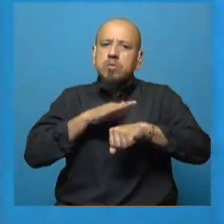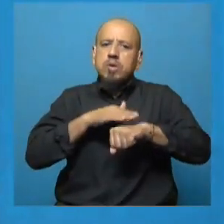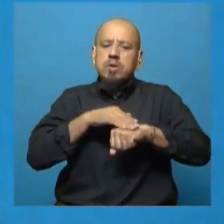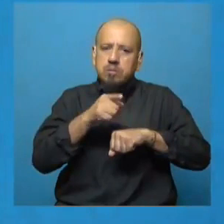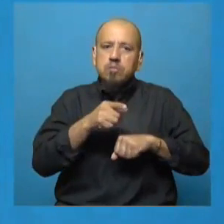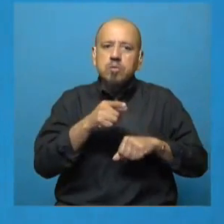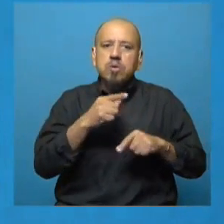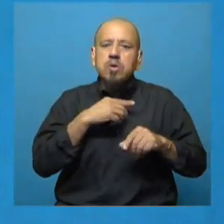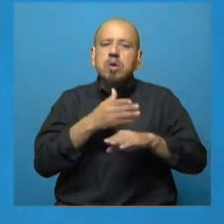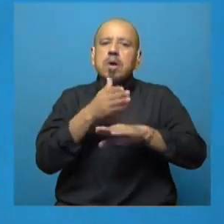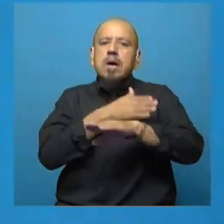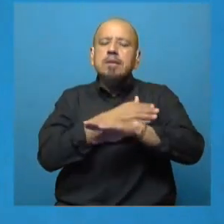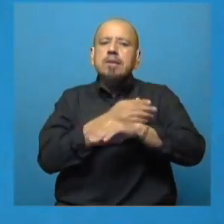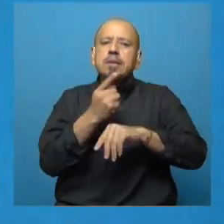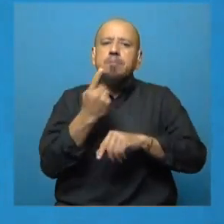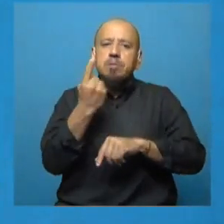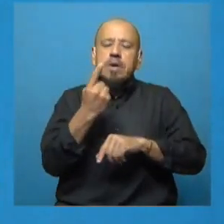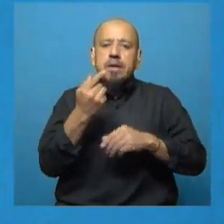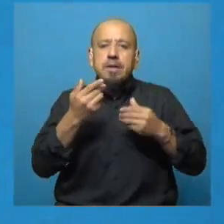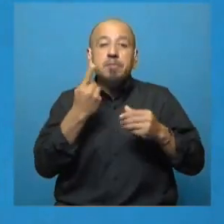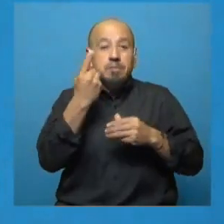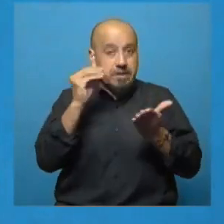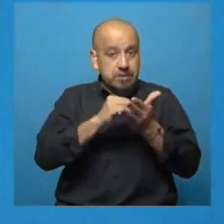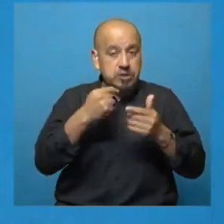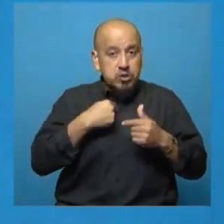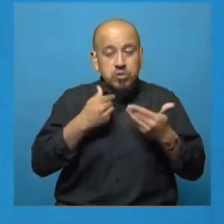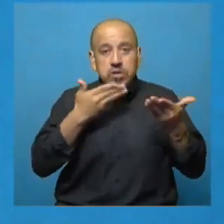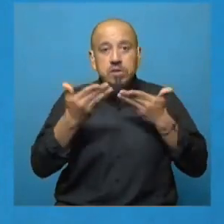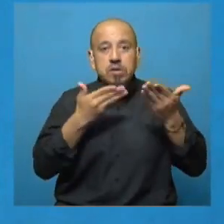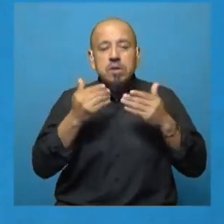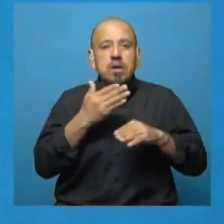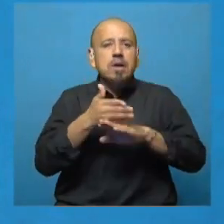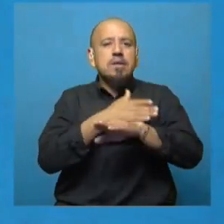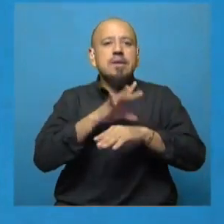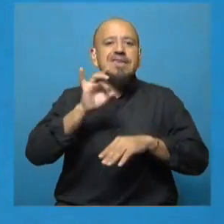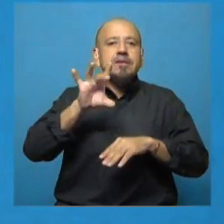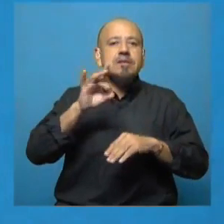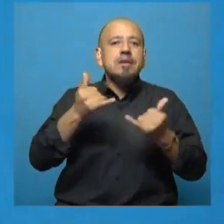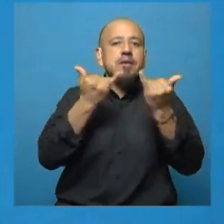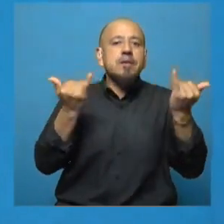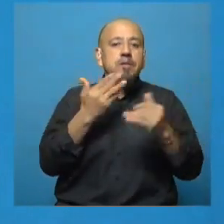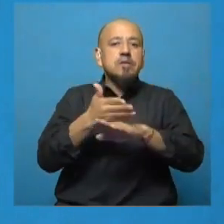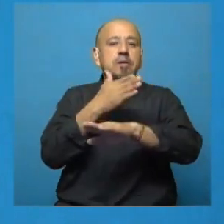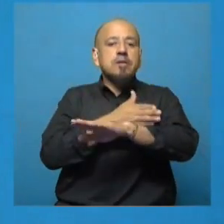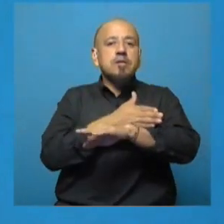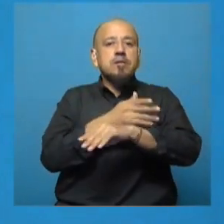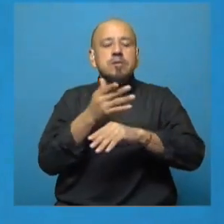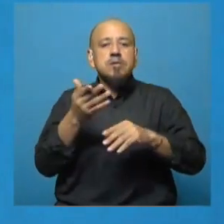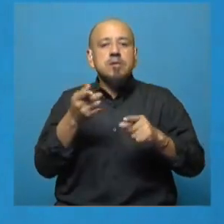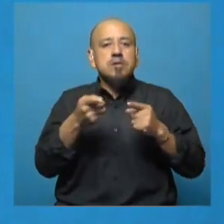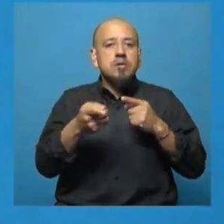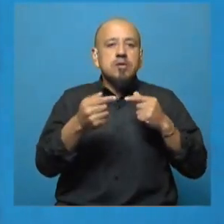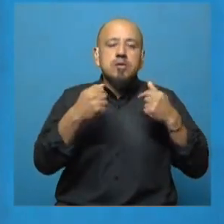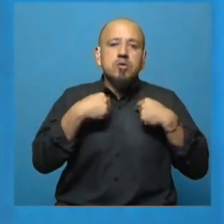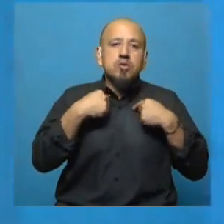que yo antes de salir el primer Carnaval este 15 días antes este saliendo de de de